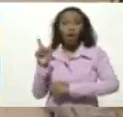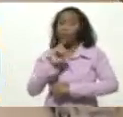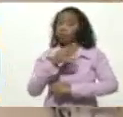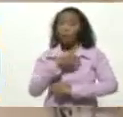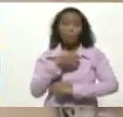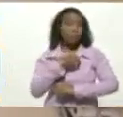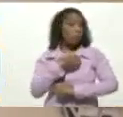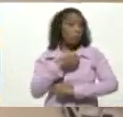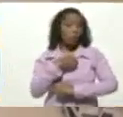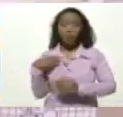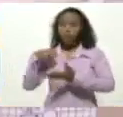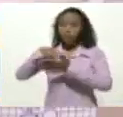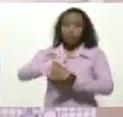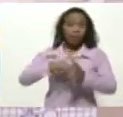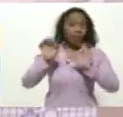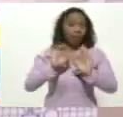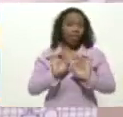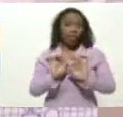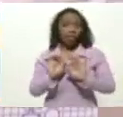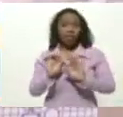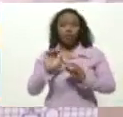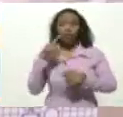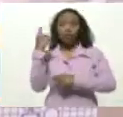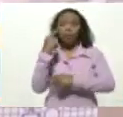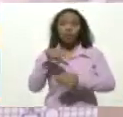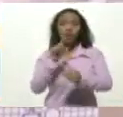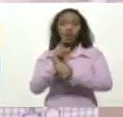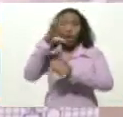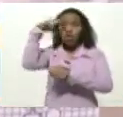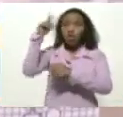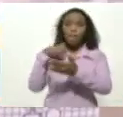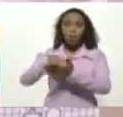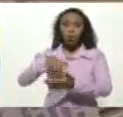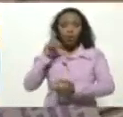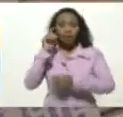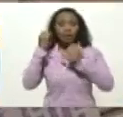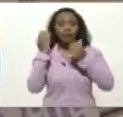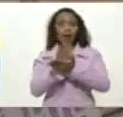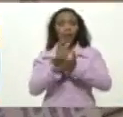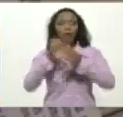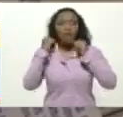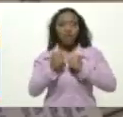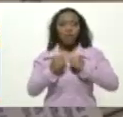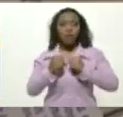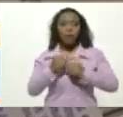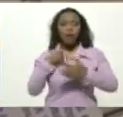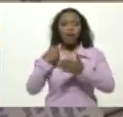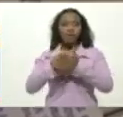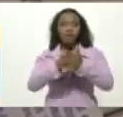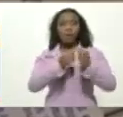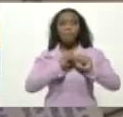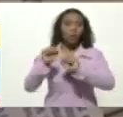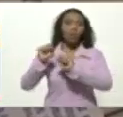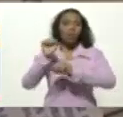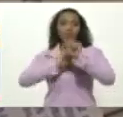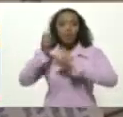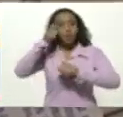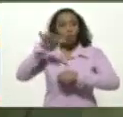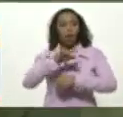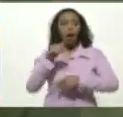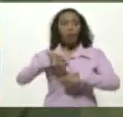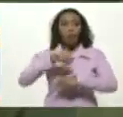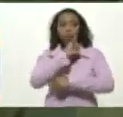pone de rodillas ante nadie, presidente, solamente ante Dios, y siempre firme para seguir batallando por nuestro pueblo. E informarle, presidente, que en el Zulia tenemos más